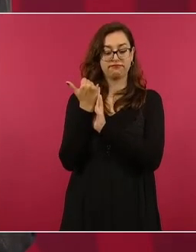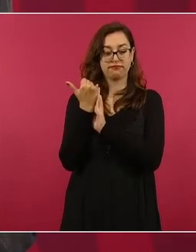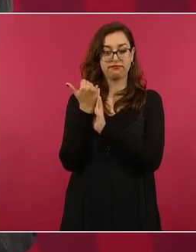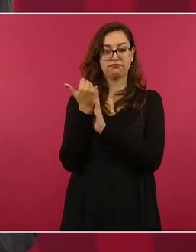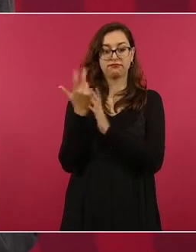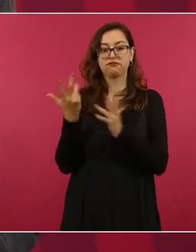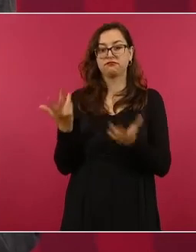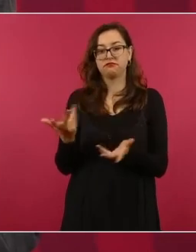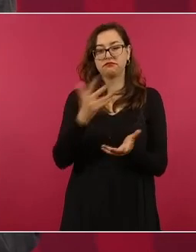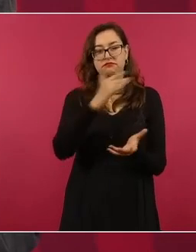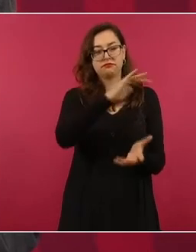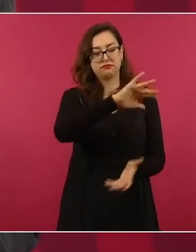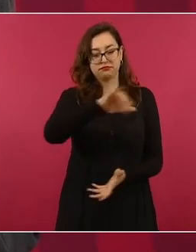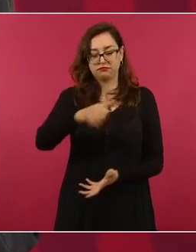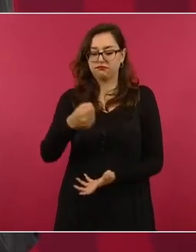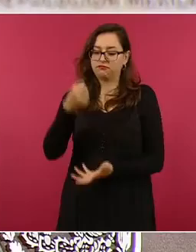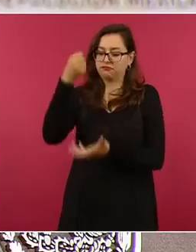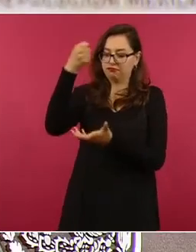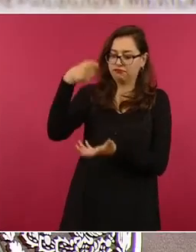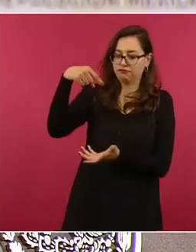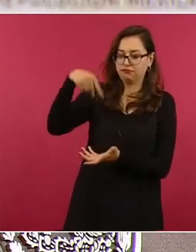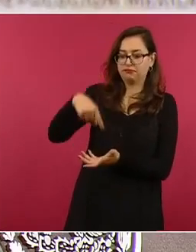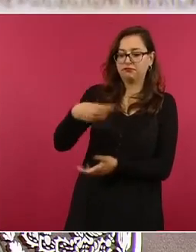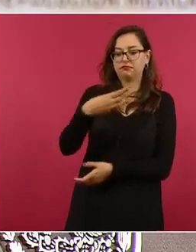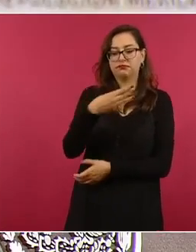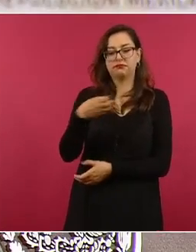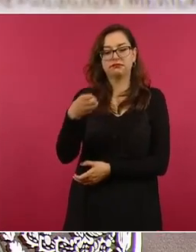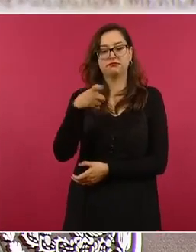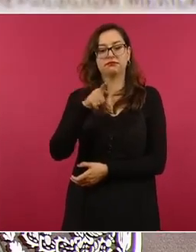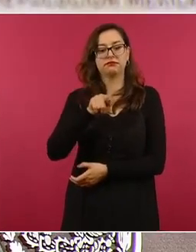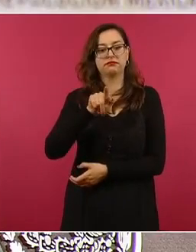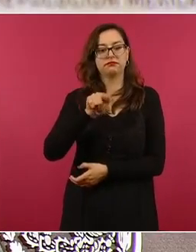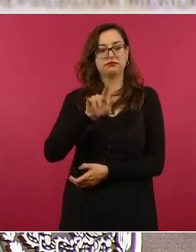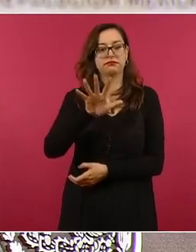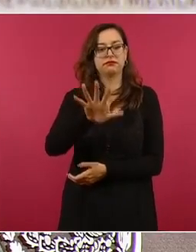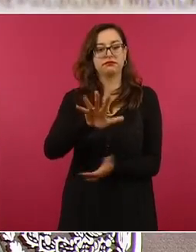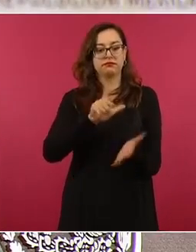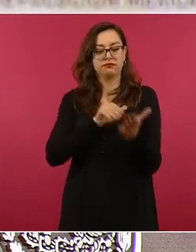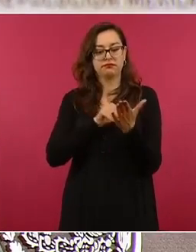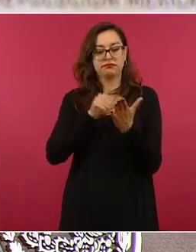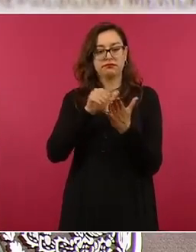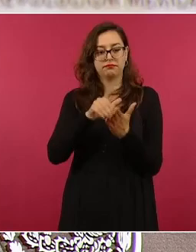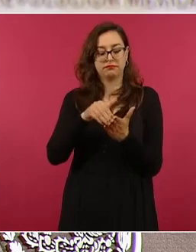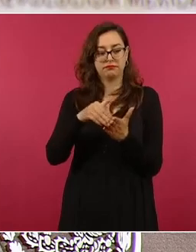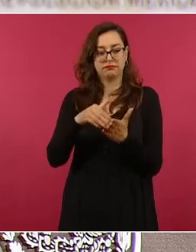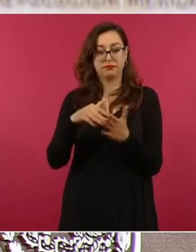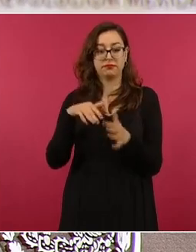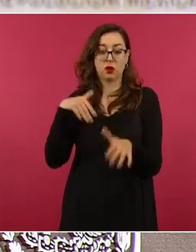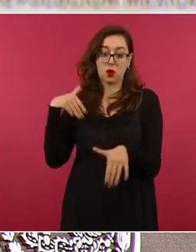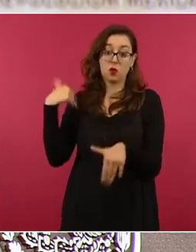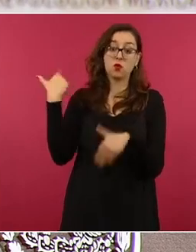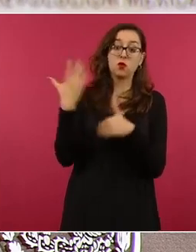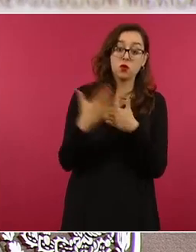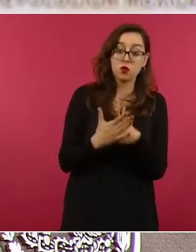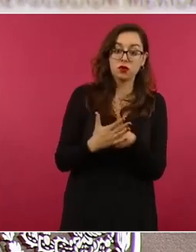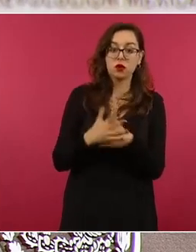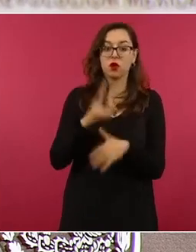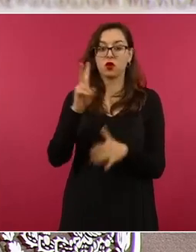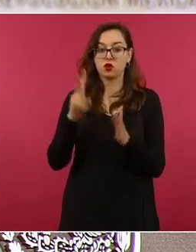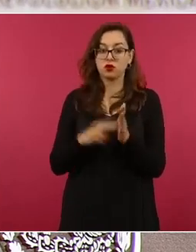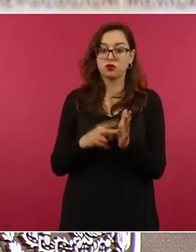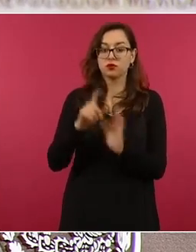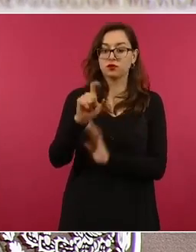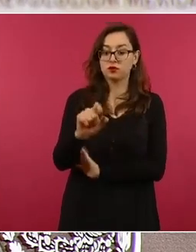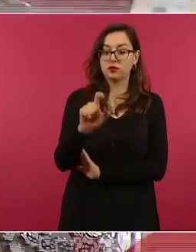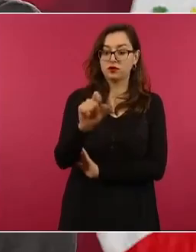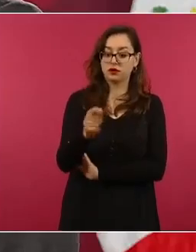van a ser como 375 mil millones. Y con el aumento que viene en